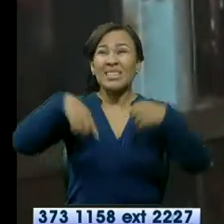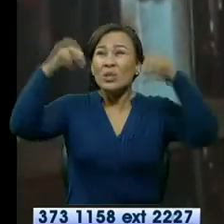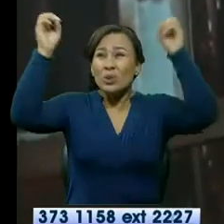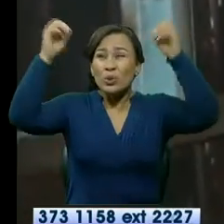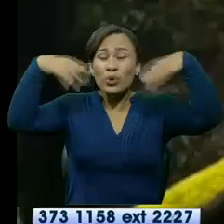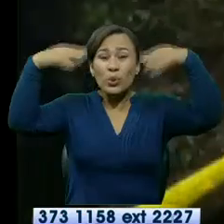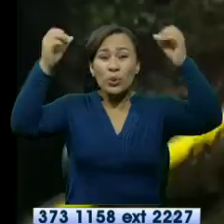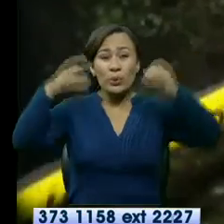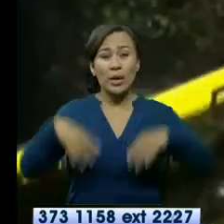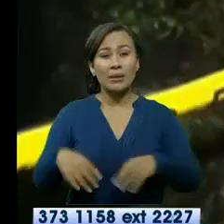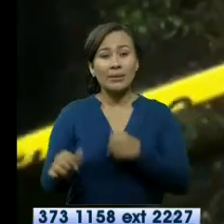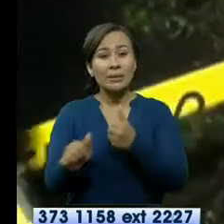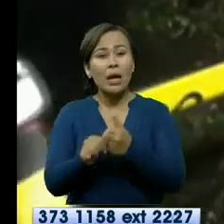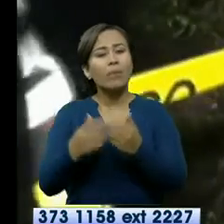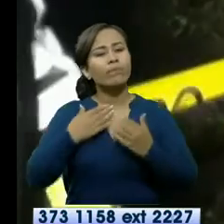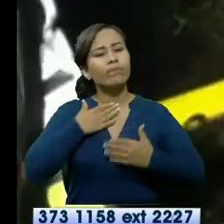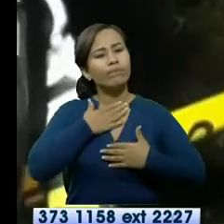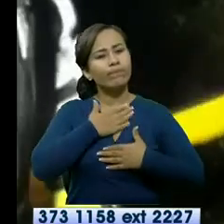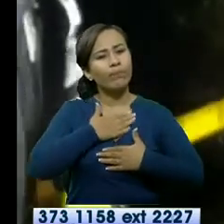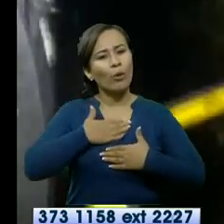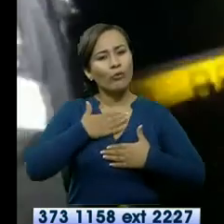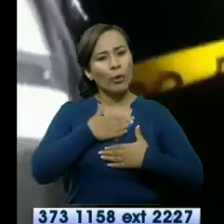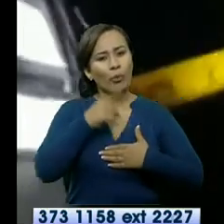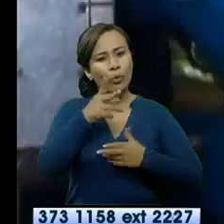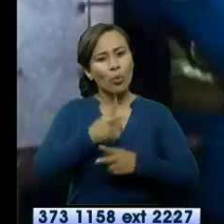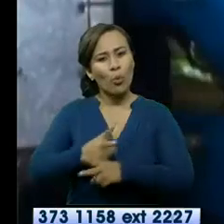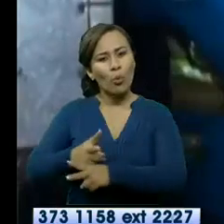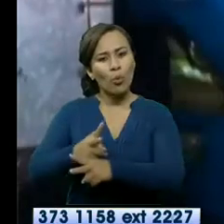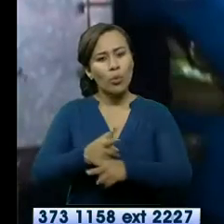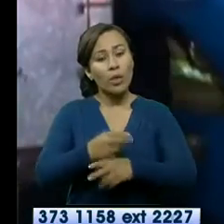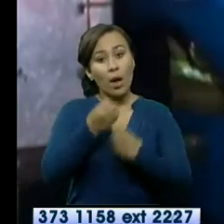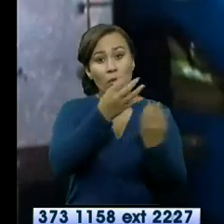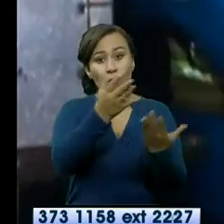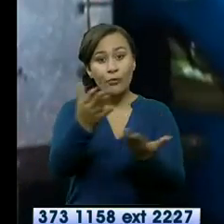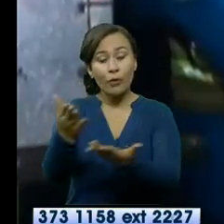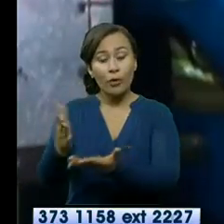invernal, se hace un llamado a la precaución. Informó Adriana Peralta.